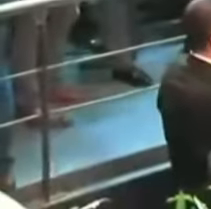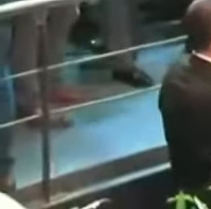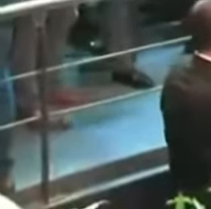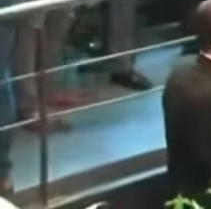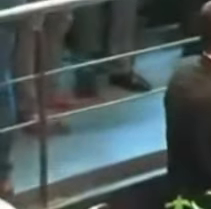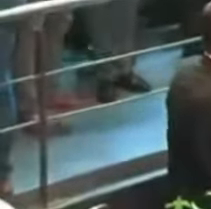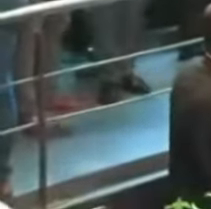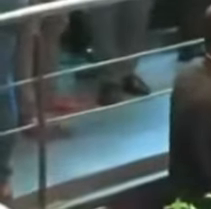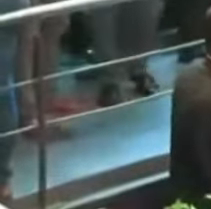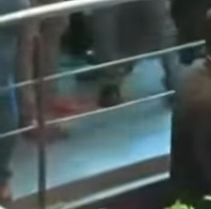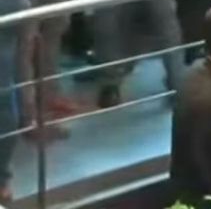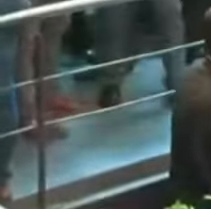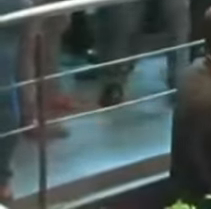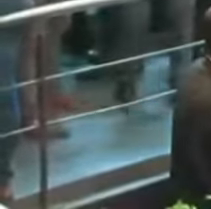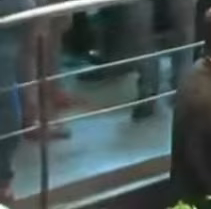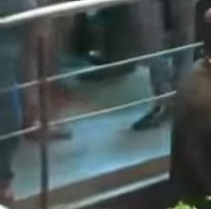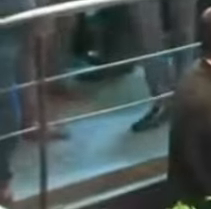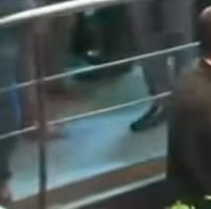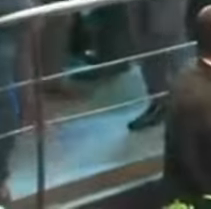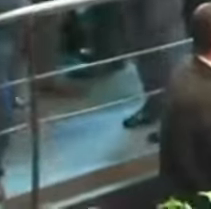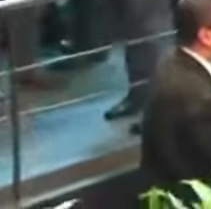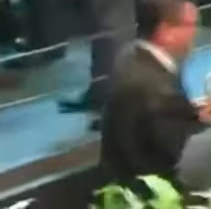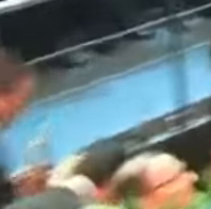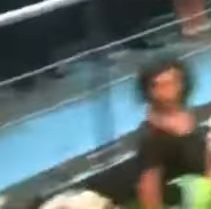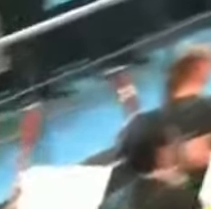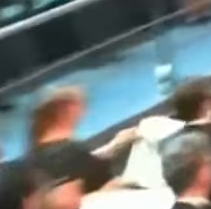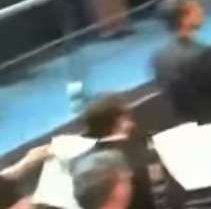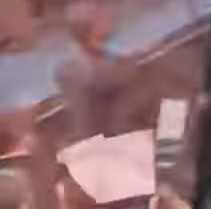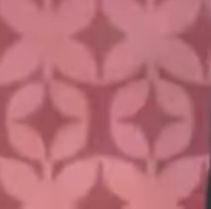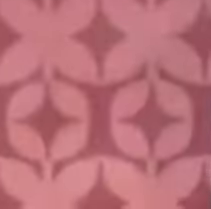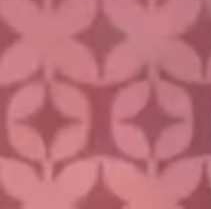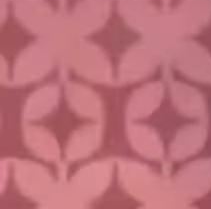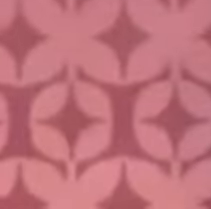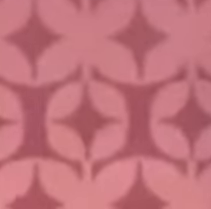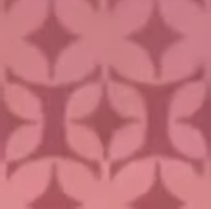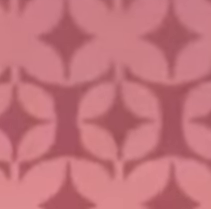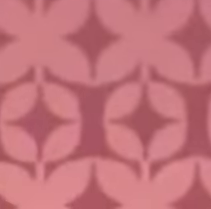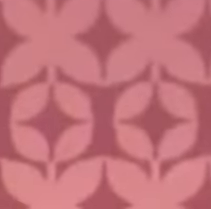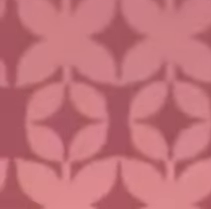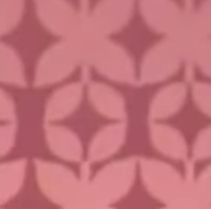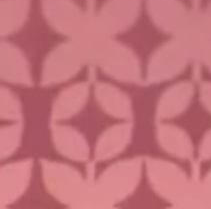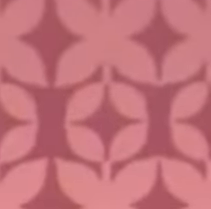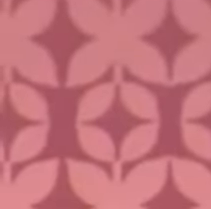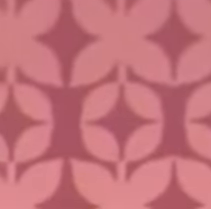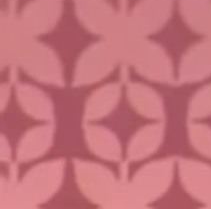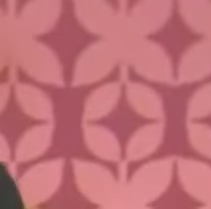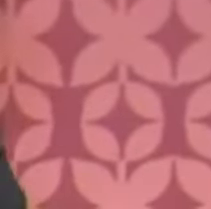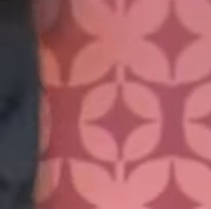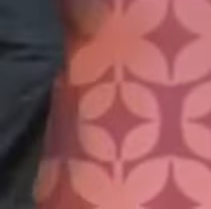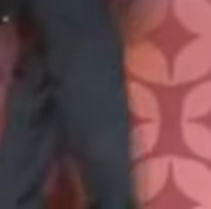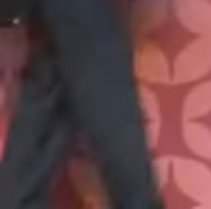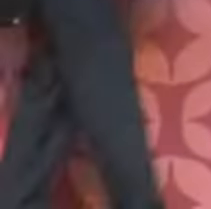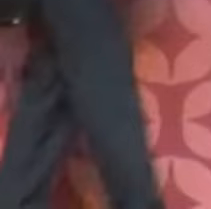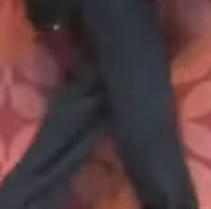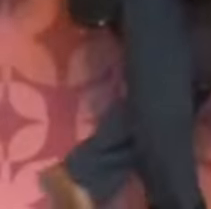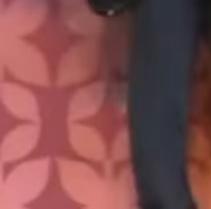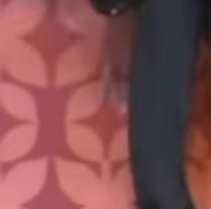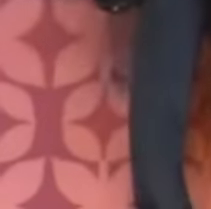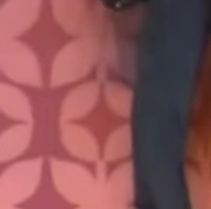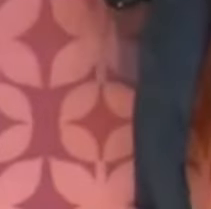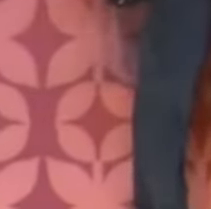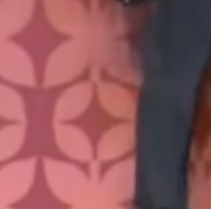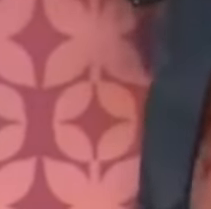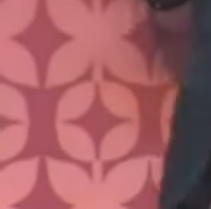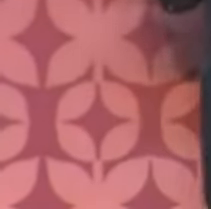Es así como concluye este evento. Agradecemos a todos ustedes su amable asistencia. Se despide de ustedes